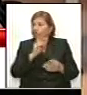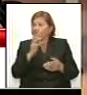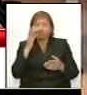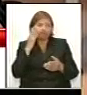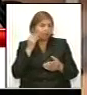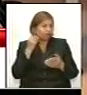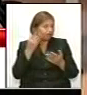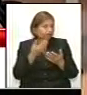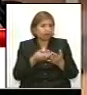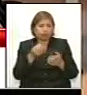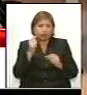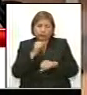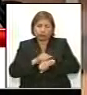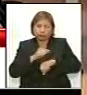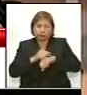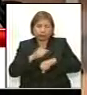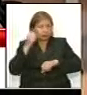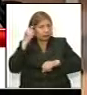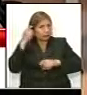inexpresivas o con durezas